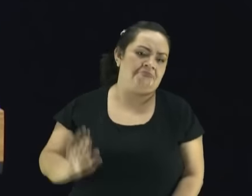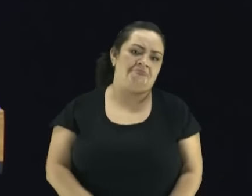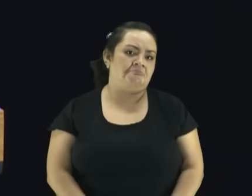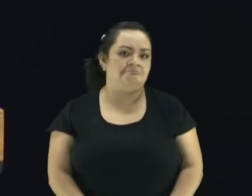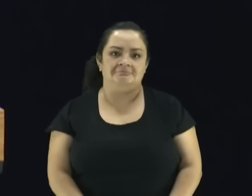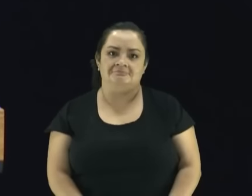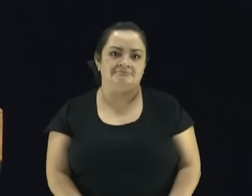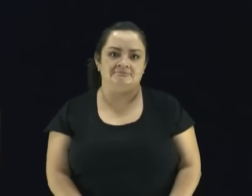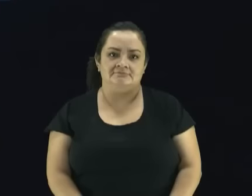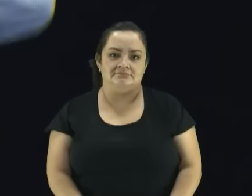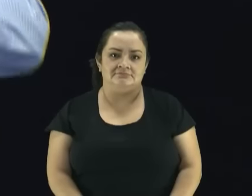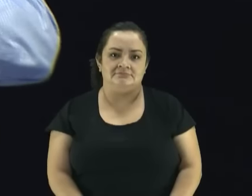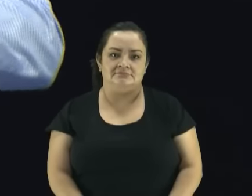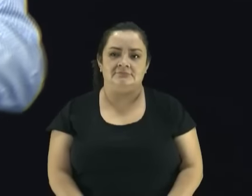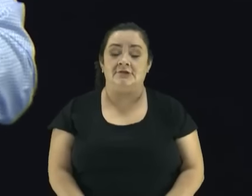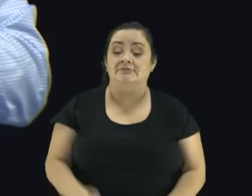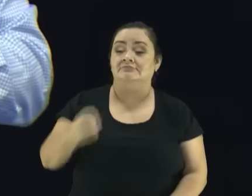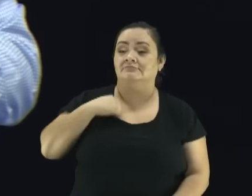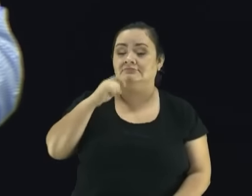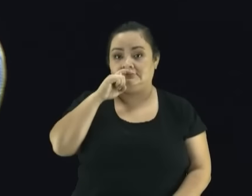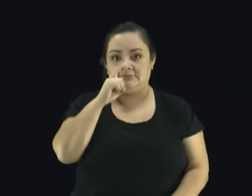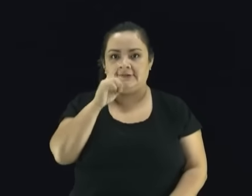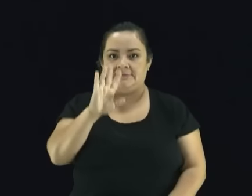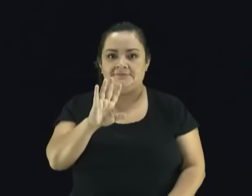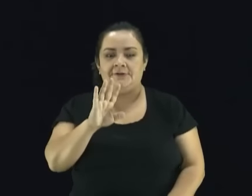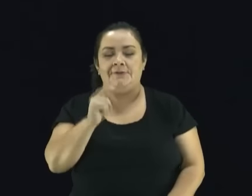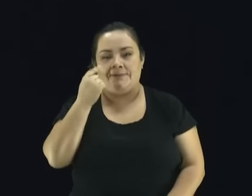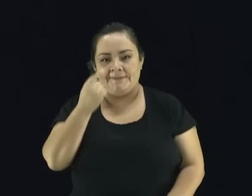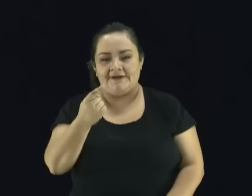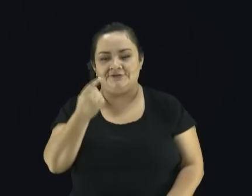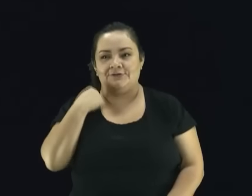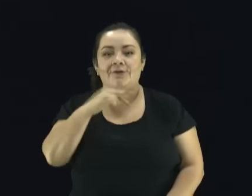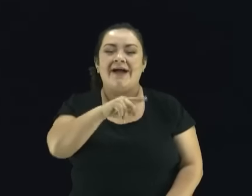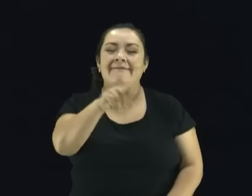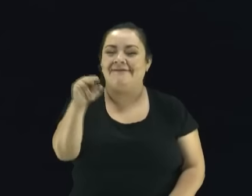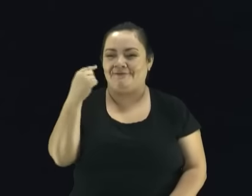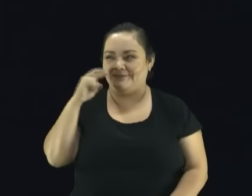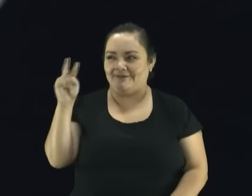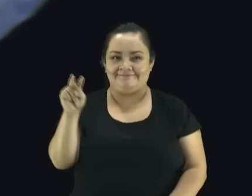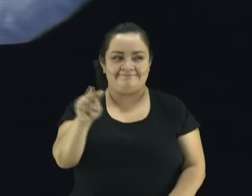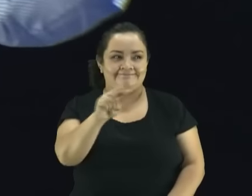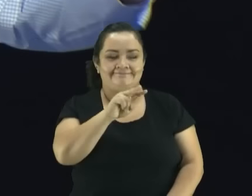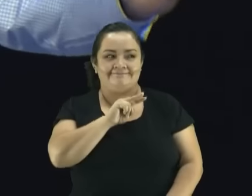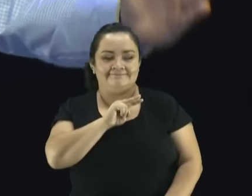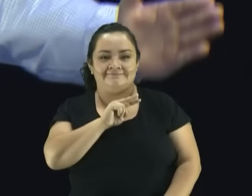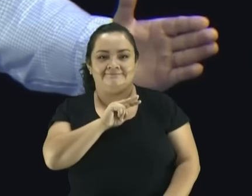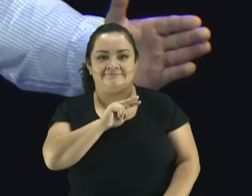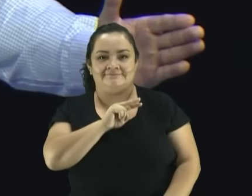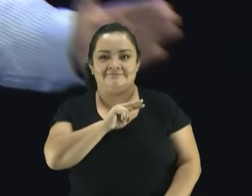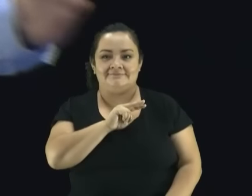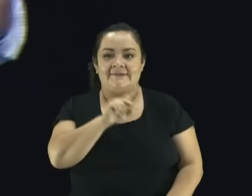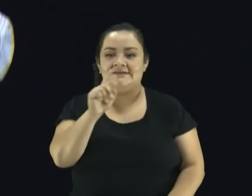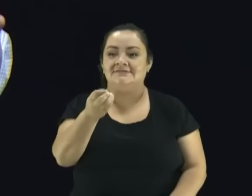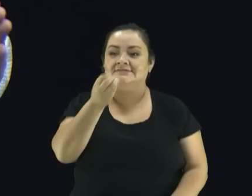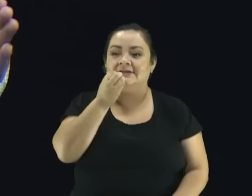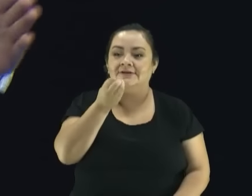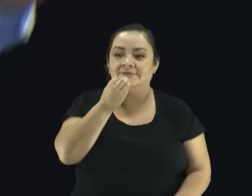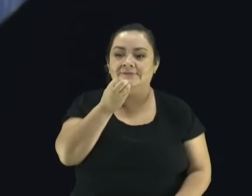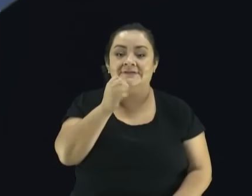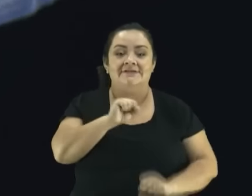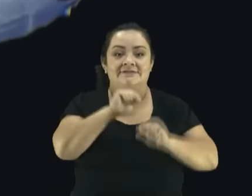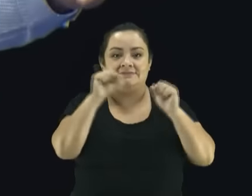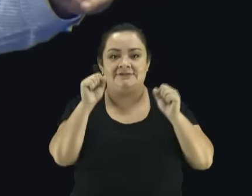probar todo sofisticado mire solo ve a sus amigos si entre pedir el desayuno a subirse al